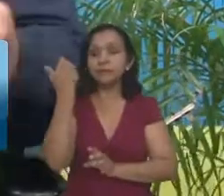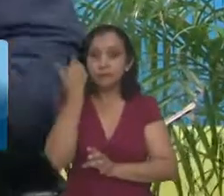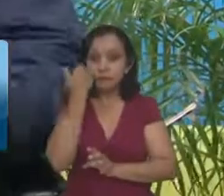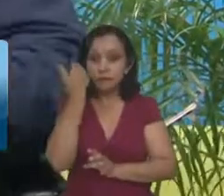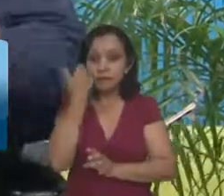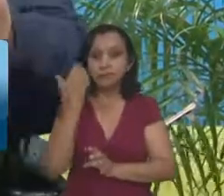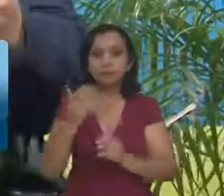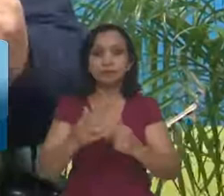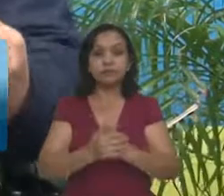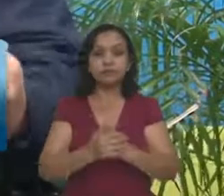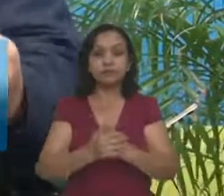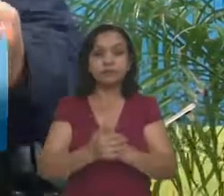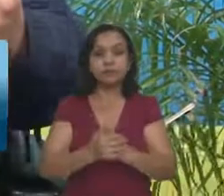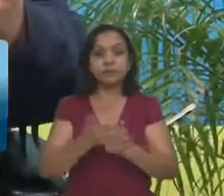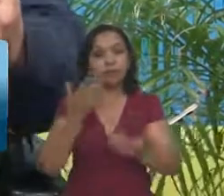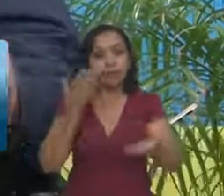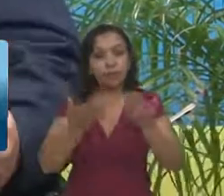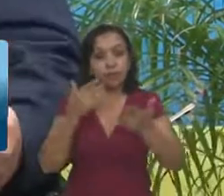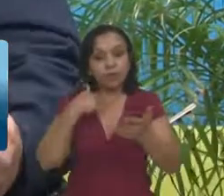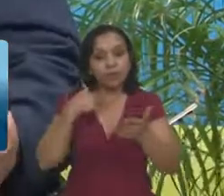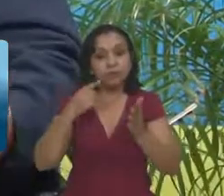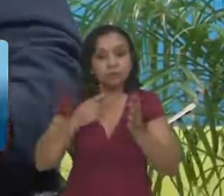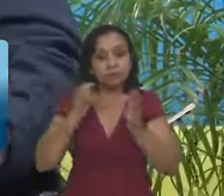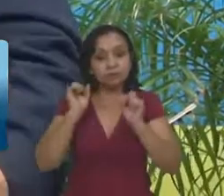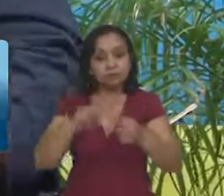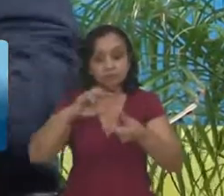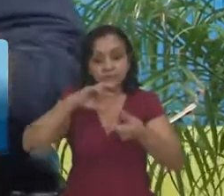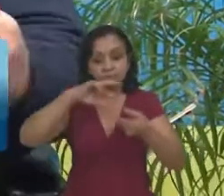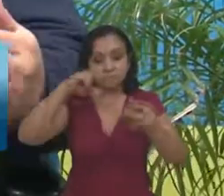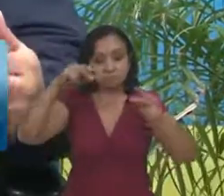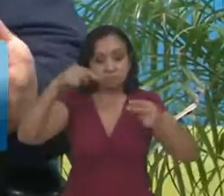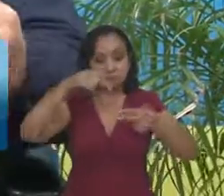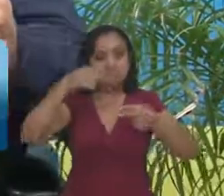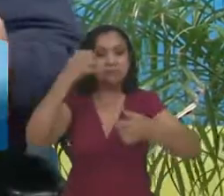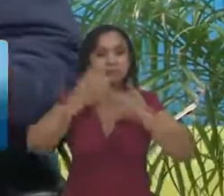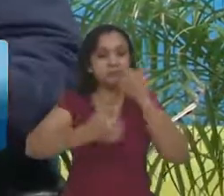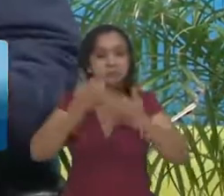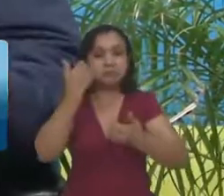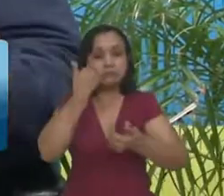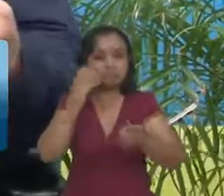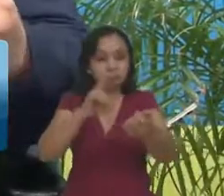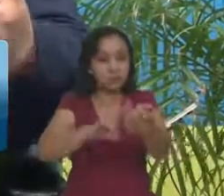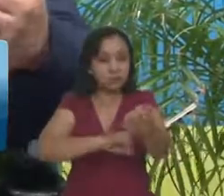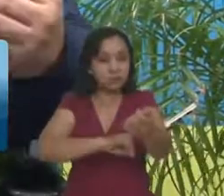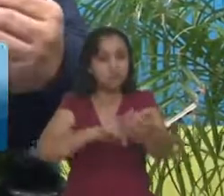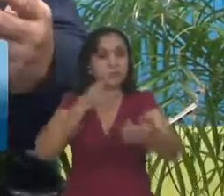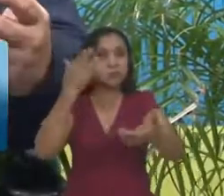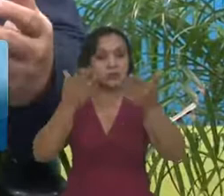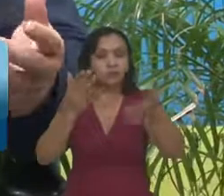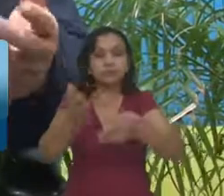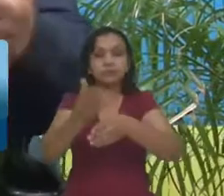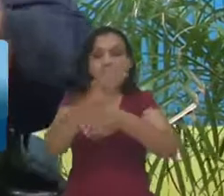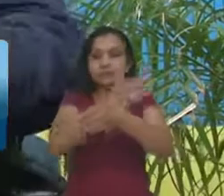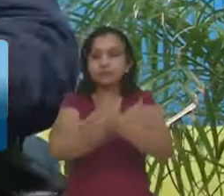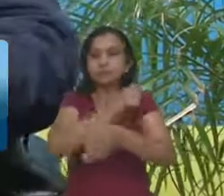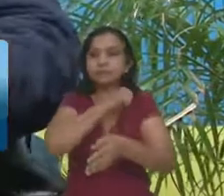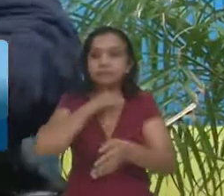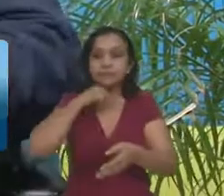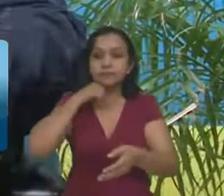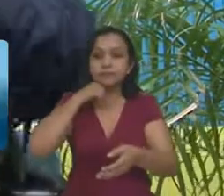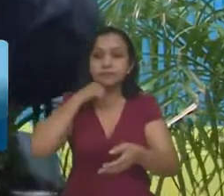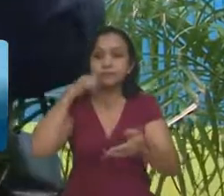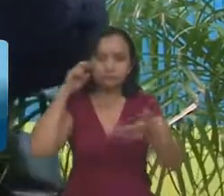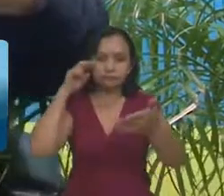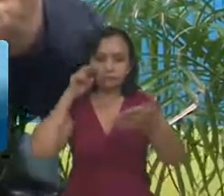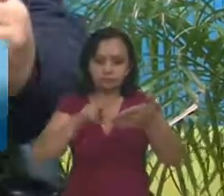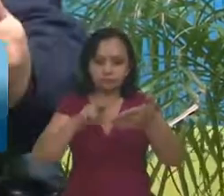o estamos predispuestos a desarrollarlo. Por ejemplo, una glicemia que se pueda hacer con tiempo y mirar si sale alterada, entonces